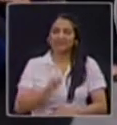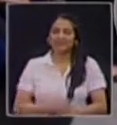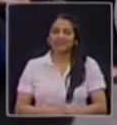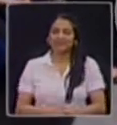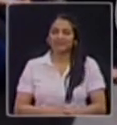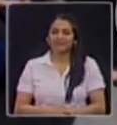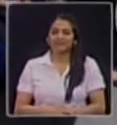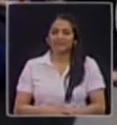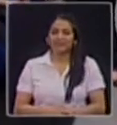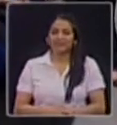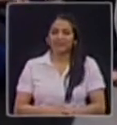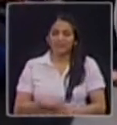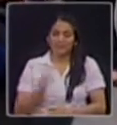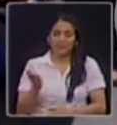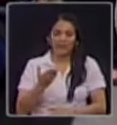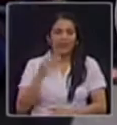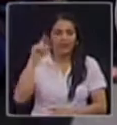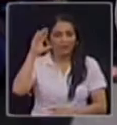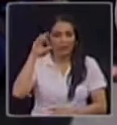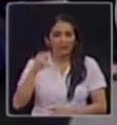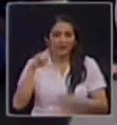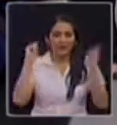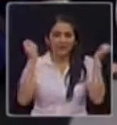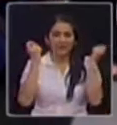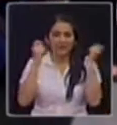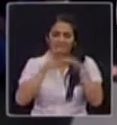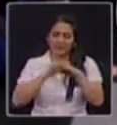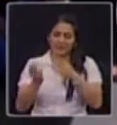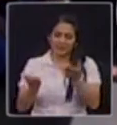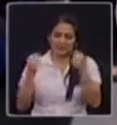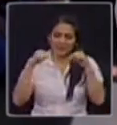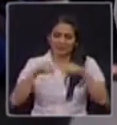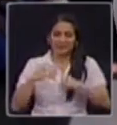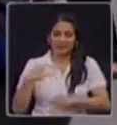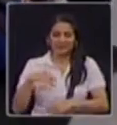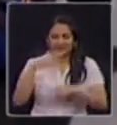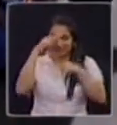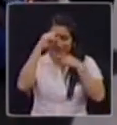invitamos a las fiestas de nuestra ciudad. Desde Estudio, ustedes tienen más. Buenas tardes.